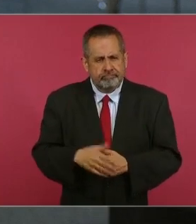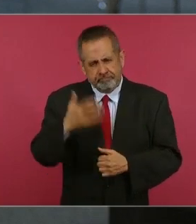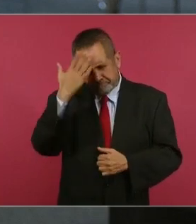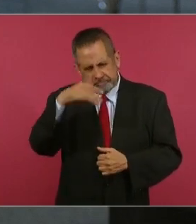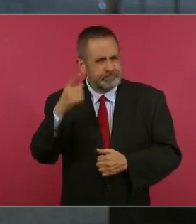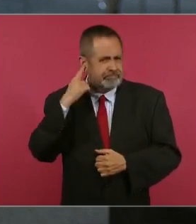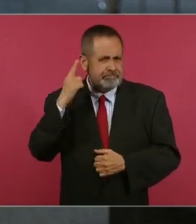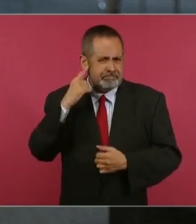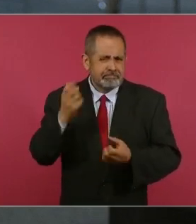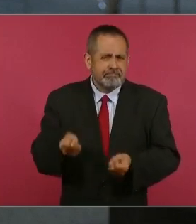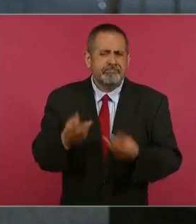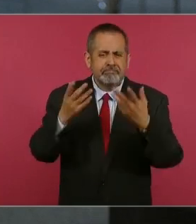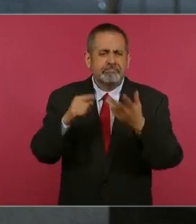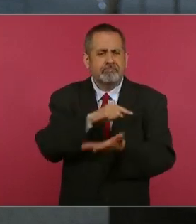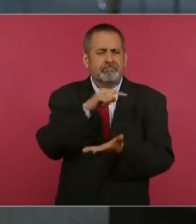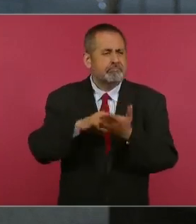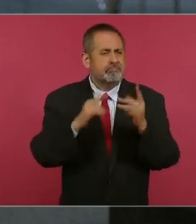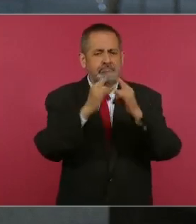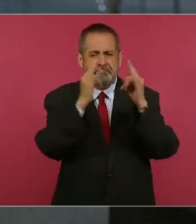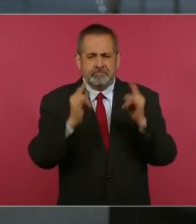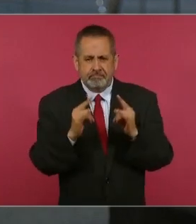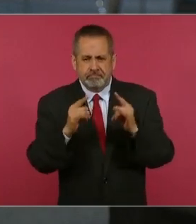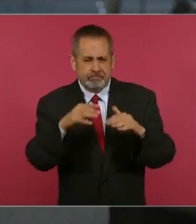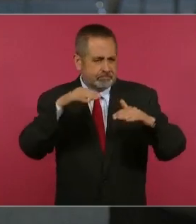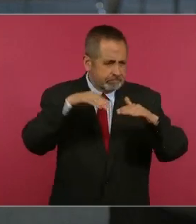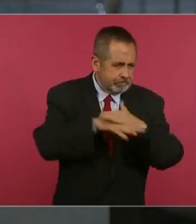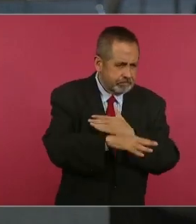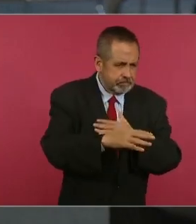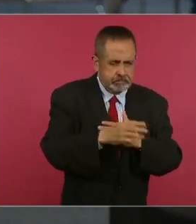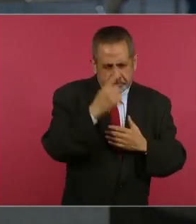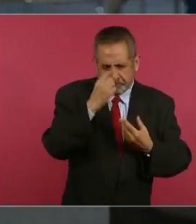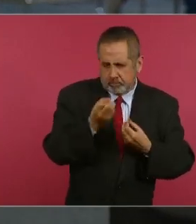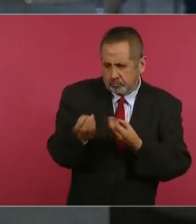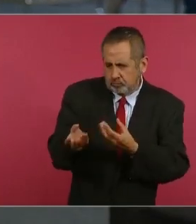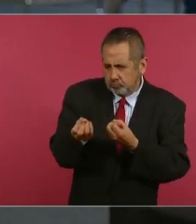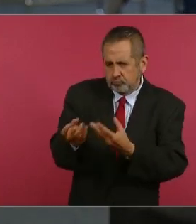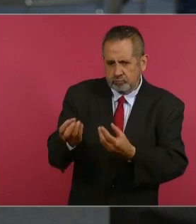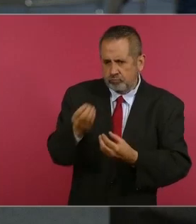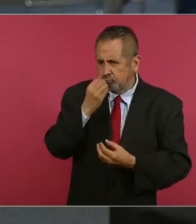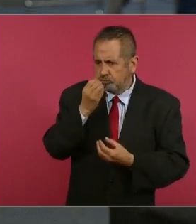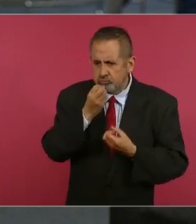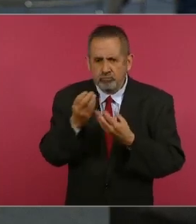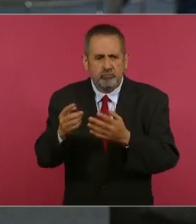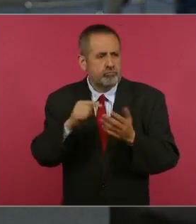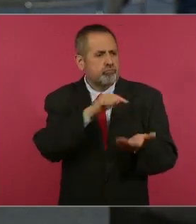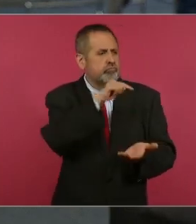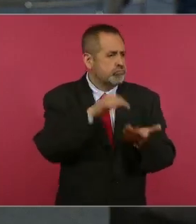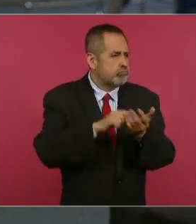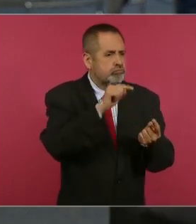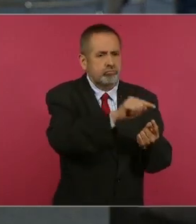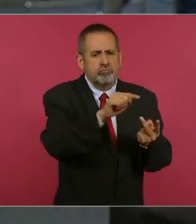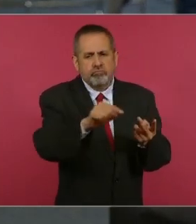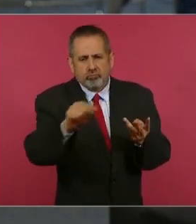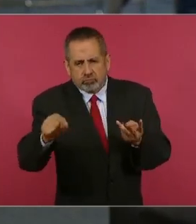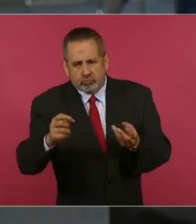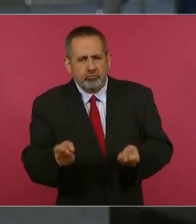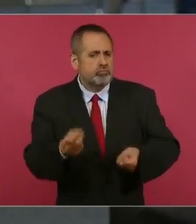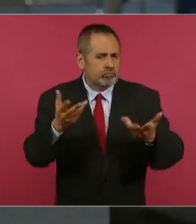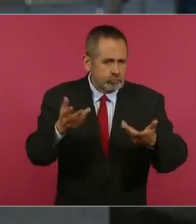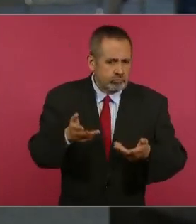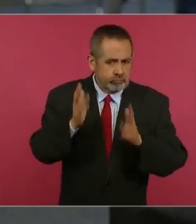la fecha cuántos refugios se han implementado justamente pues para apoyar a la población? ¿Cuántos se han podido resguardar?